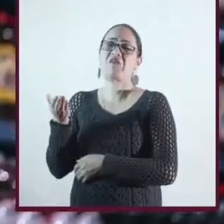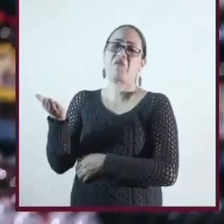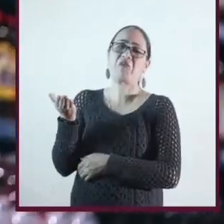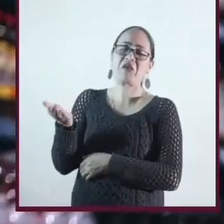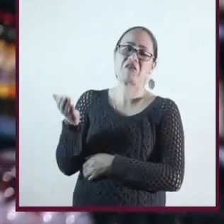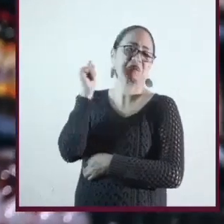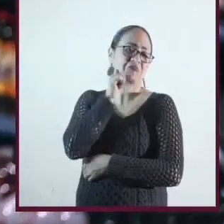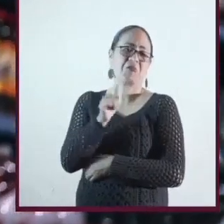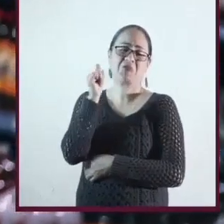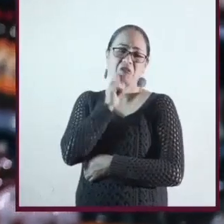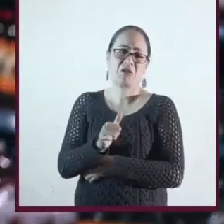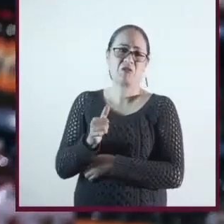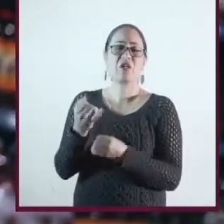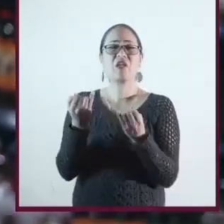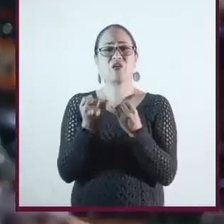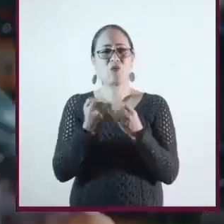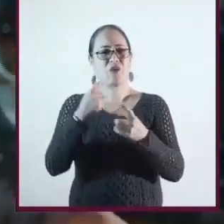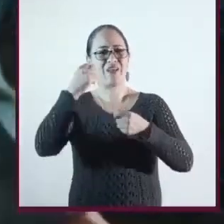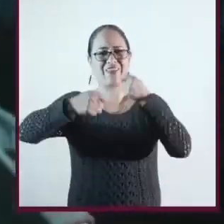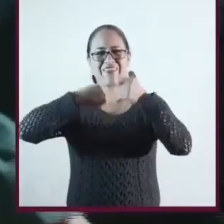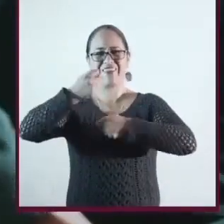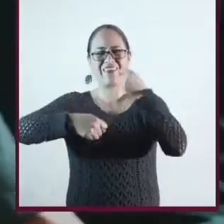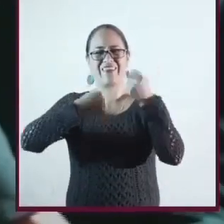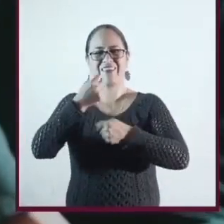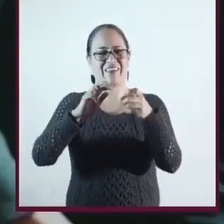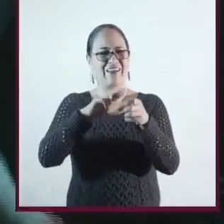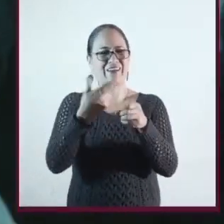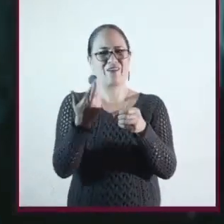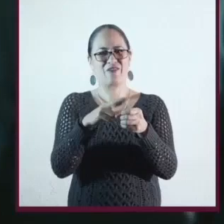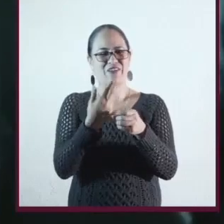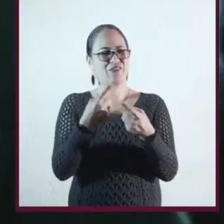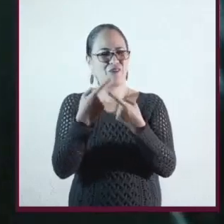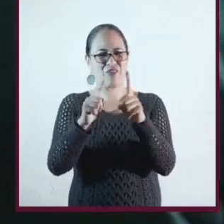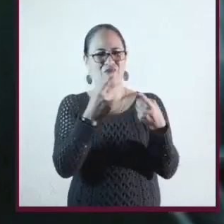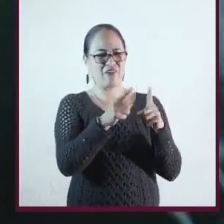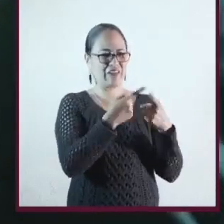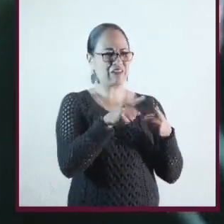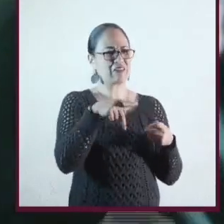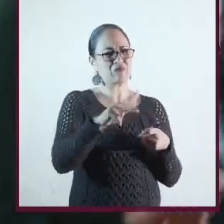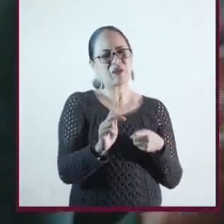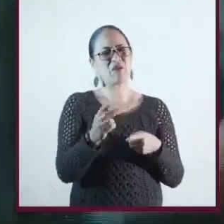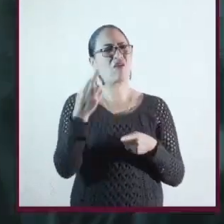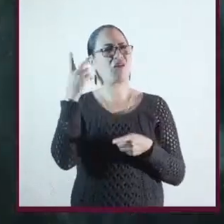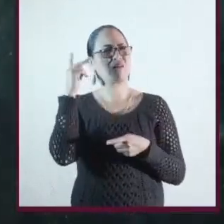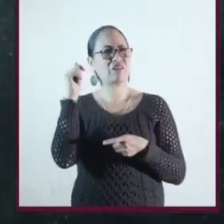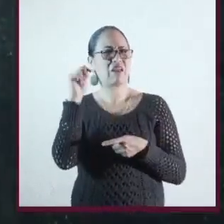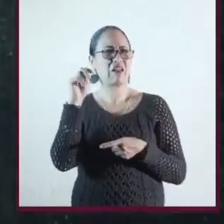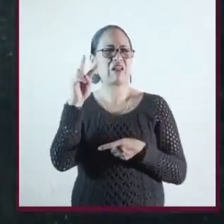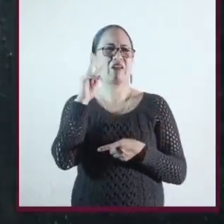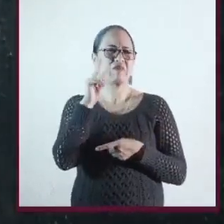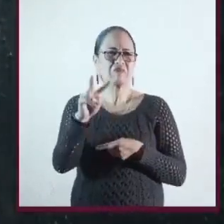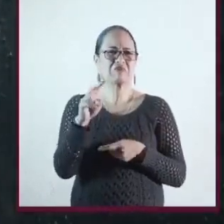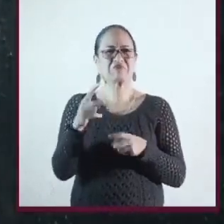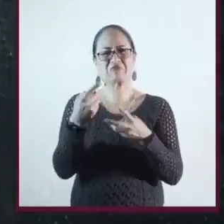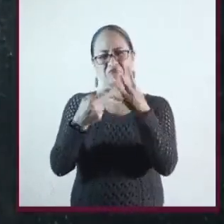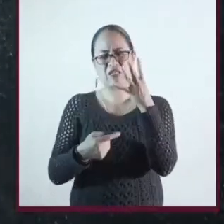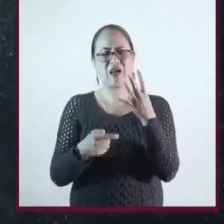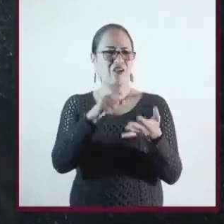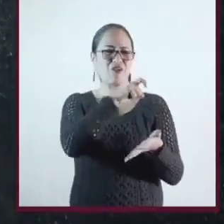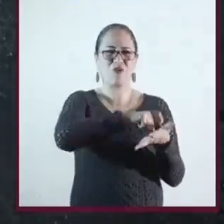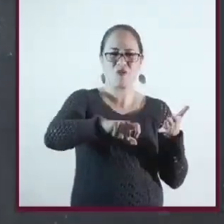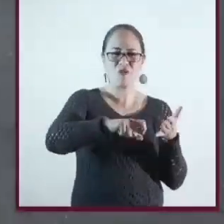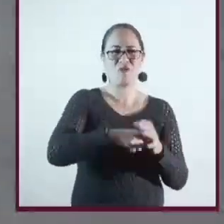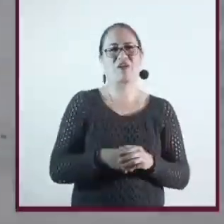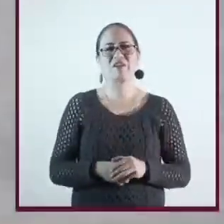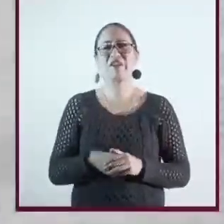de bebida cuando vamos a la tienda, pero escogemos la marca más popular. Seleccionamos la ropa que usamos porque nos gustó